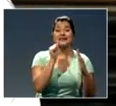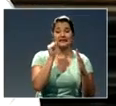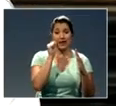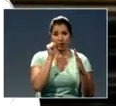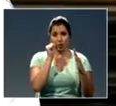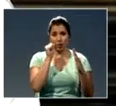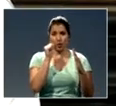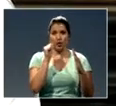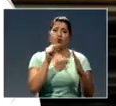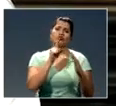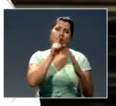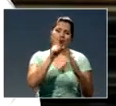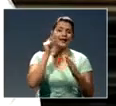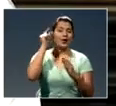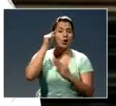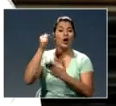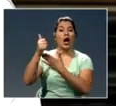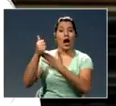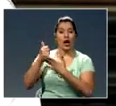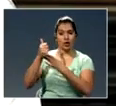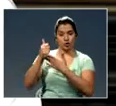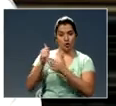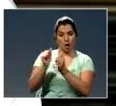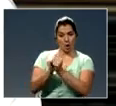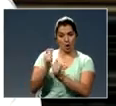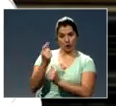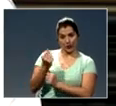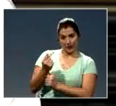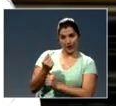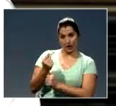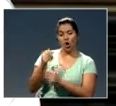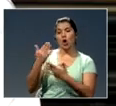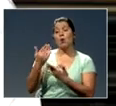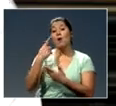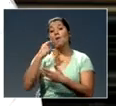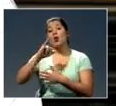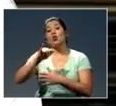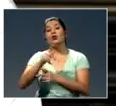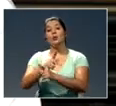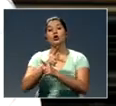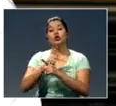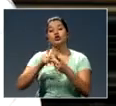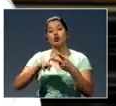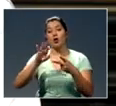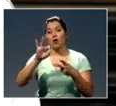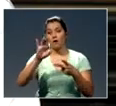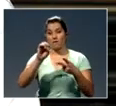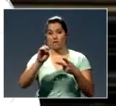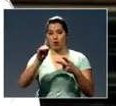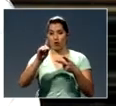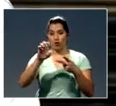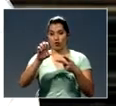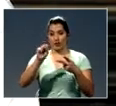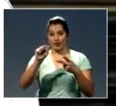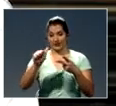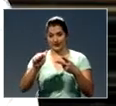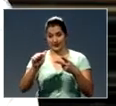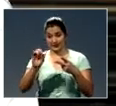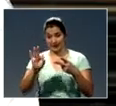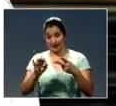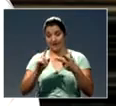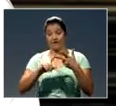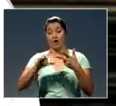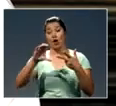recibimos subsidios del Estado por medio de CONAPAN, Junta de Protección y FODESAF. No es el dinero suficiente